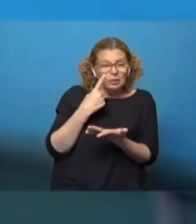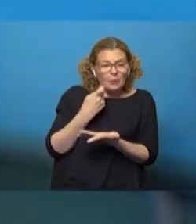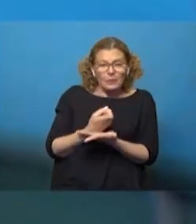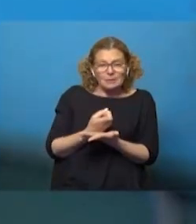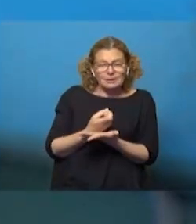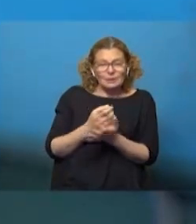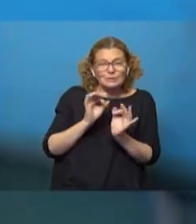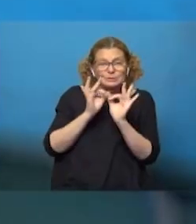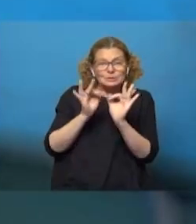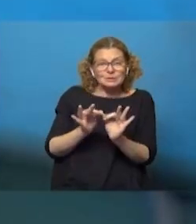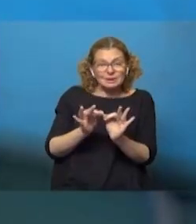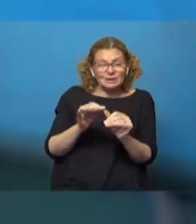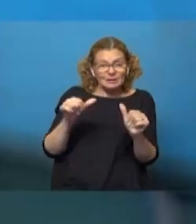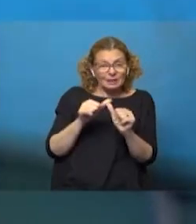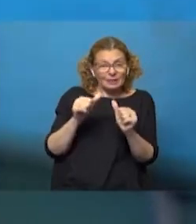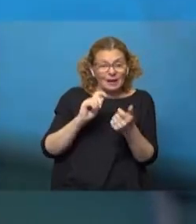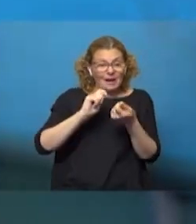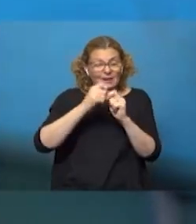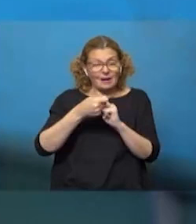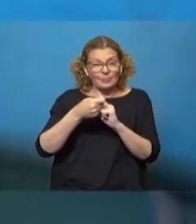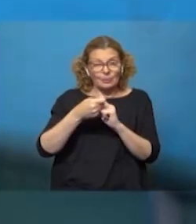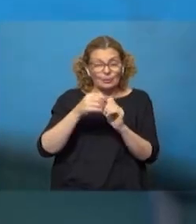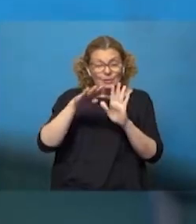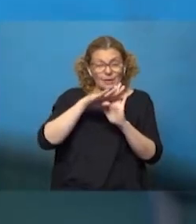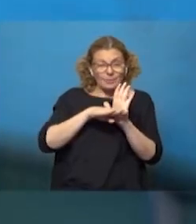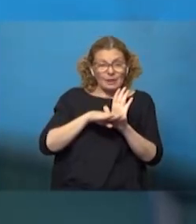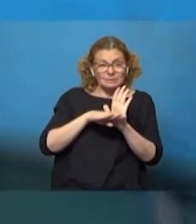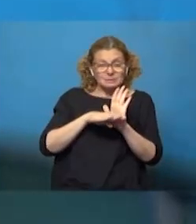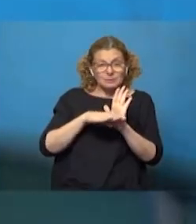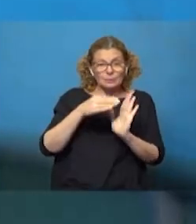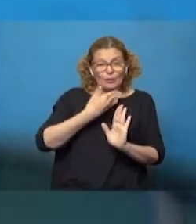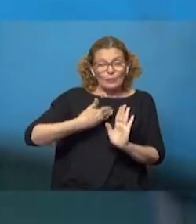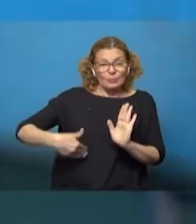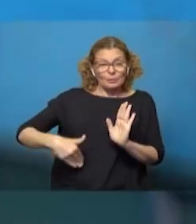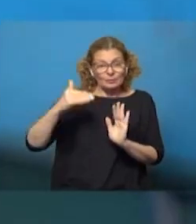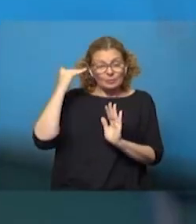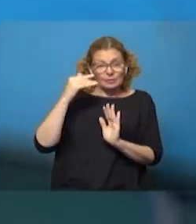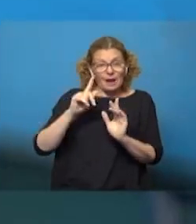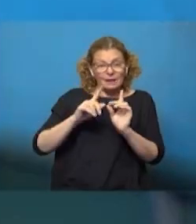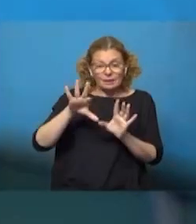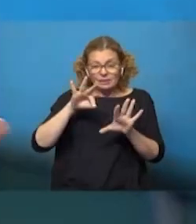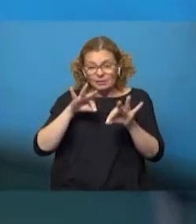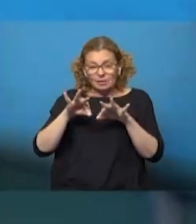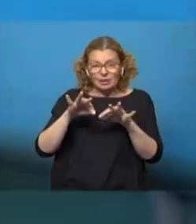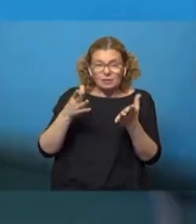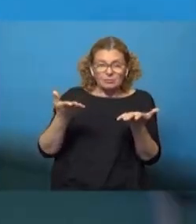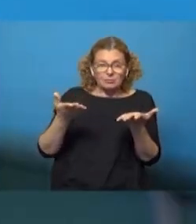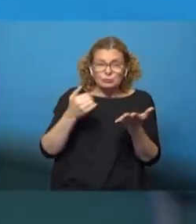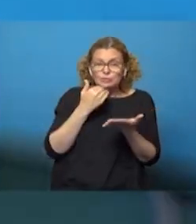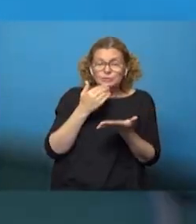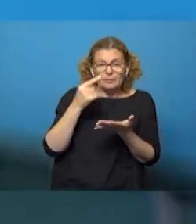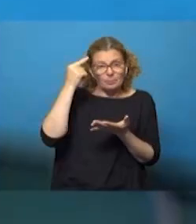en cuenta y cuando llegue el momento de hacer la reforma desde el plan de de formación docente parece que alguien agarre y decide no sé